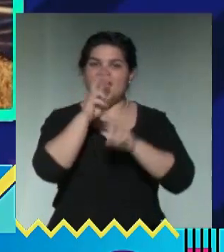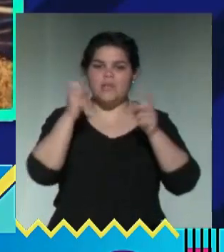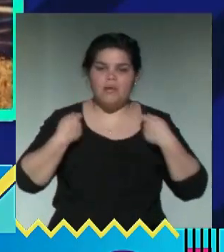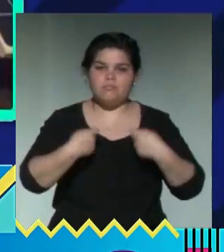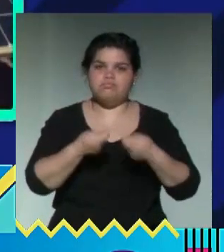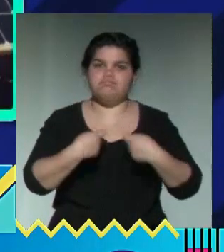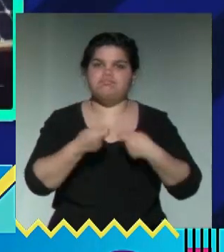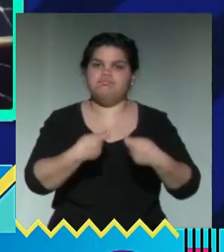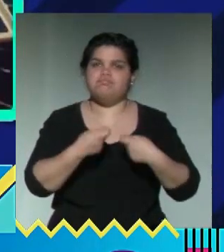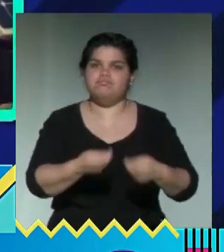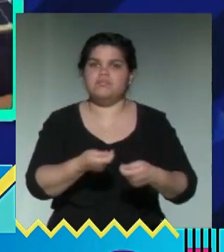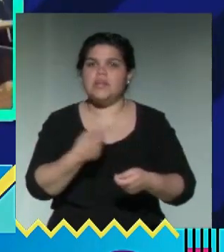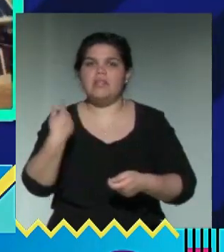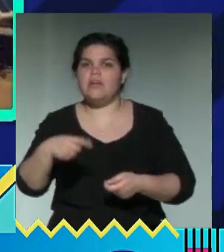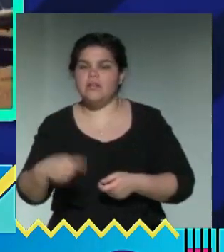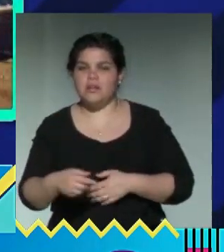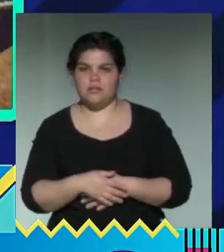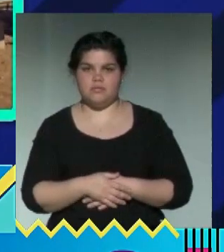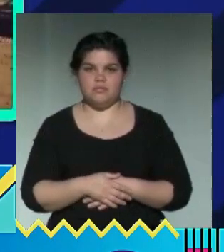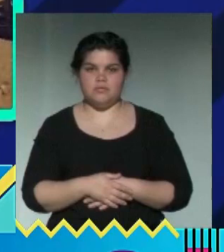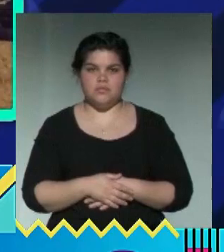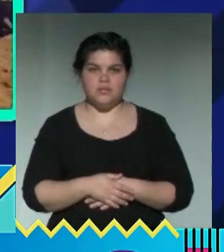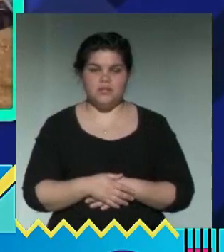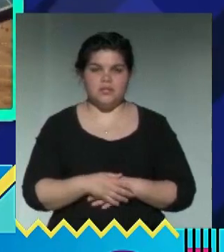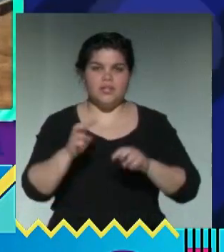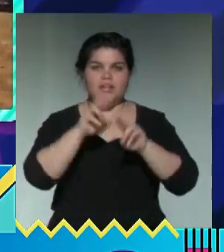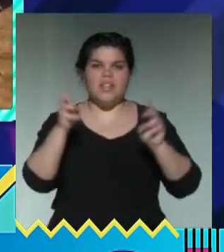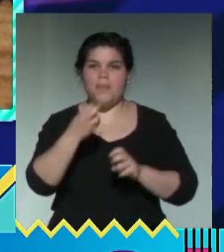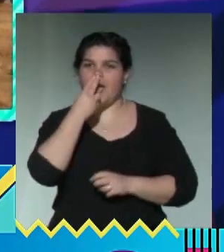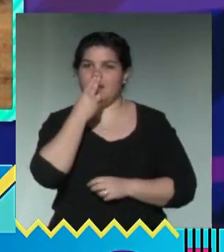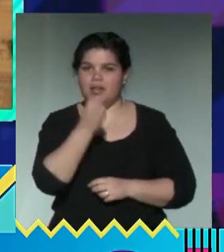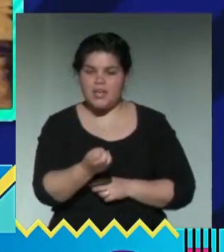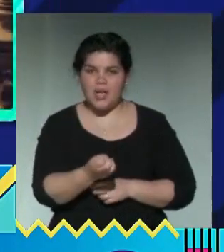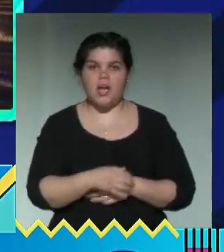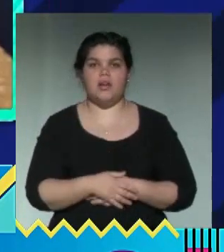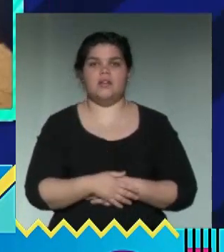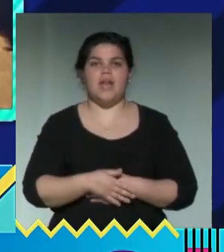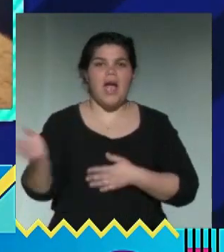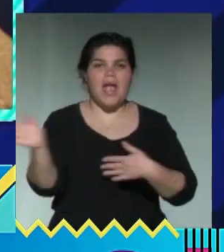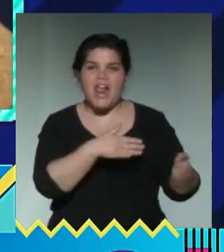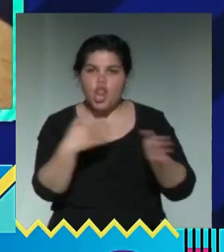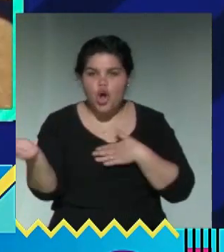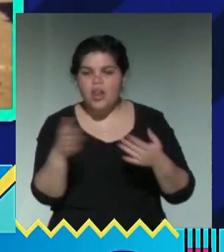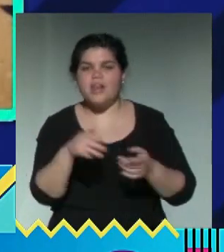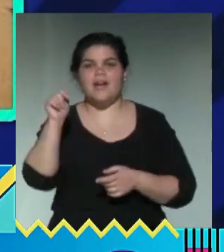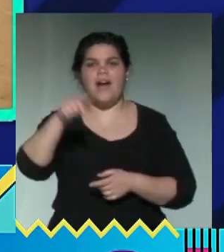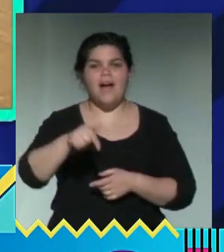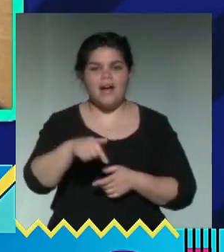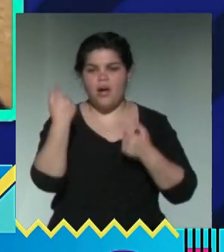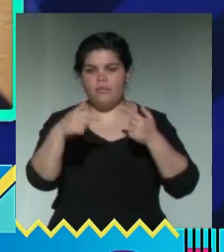han llegado, sobre todo para lo que es la parte de generación de energía fotovoltaica y energía eólica a la Argentina como un